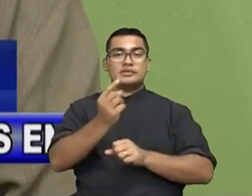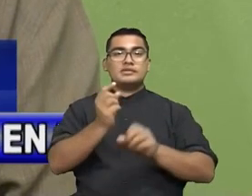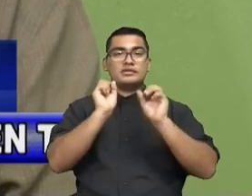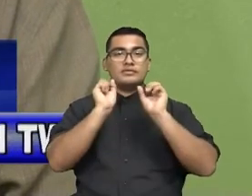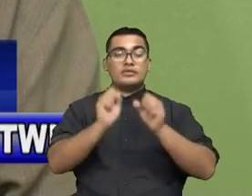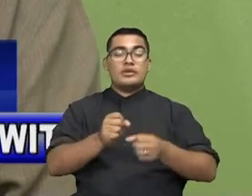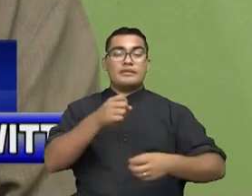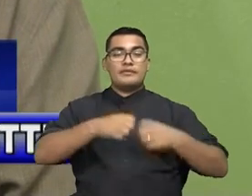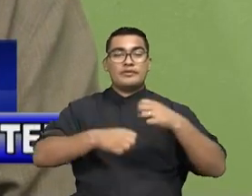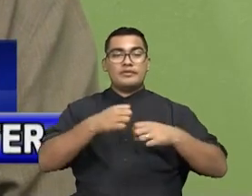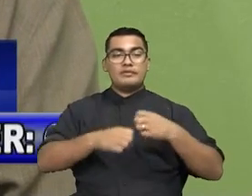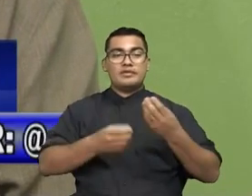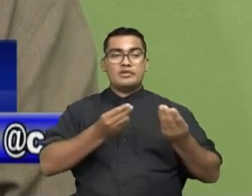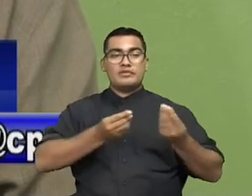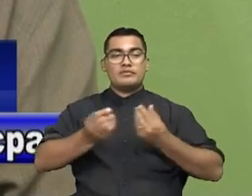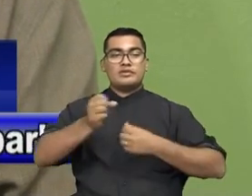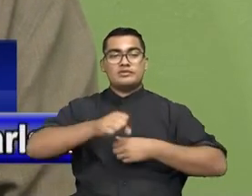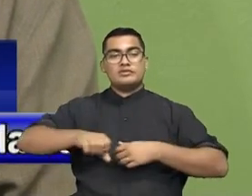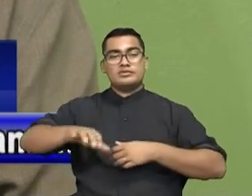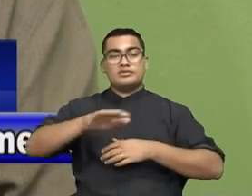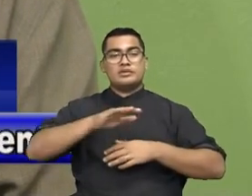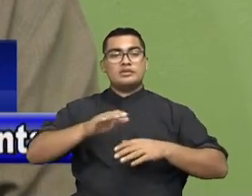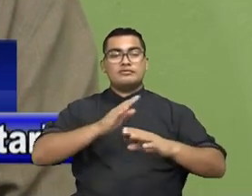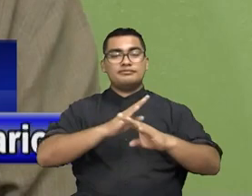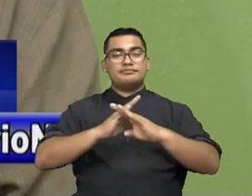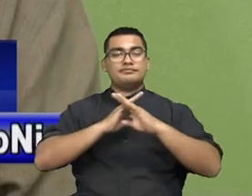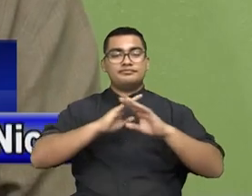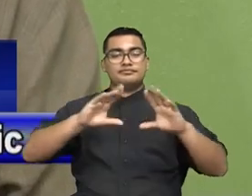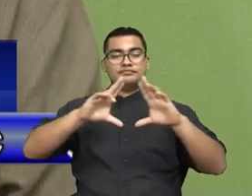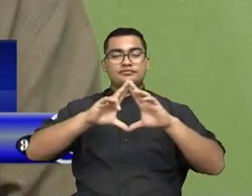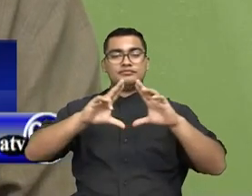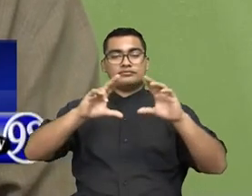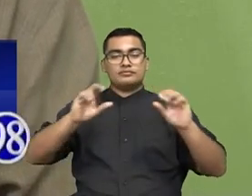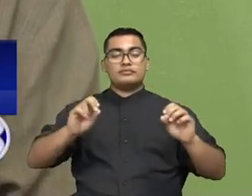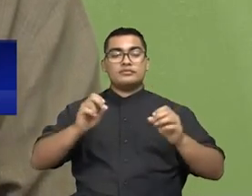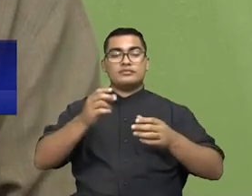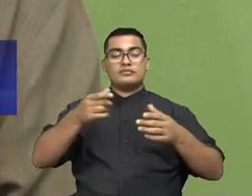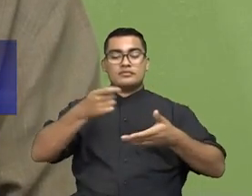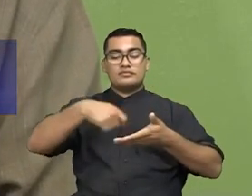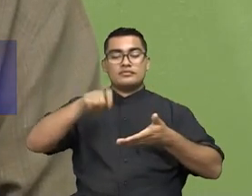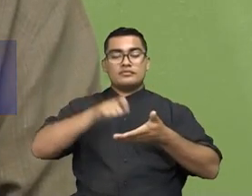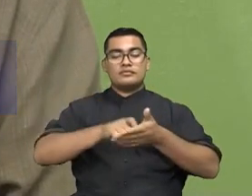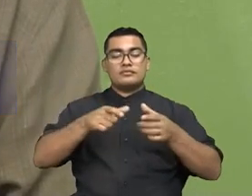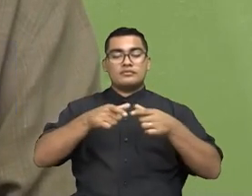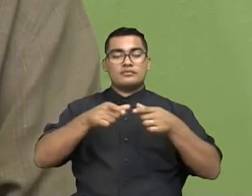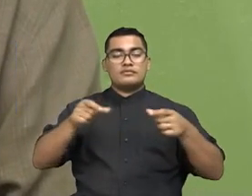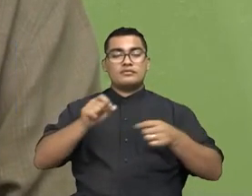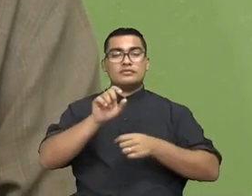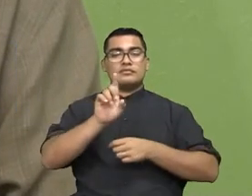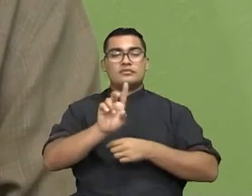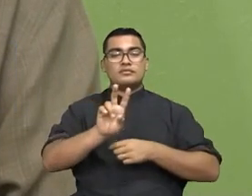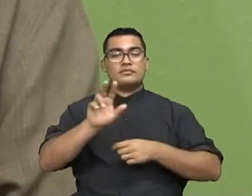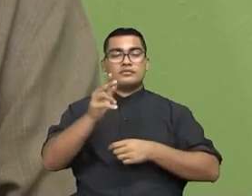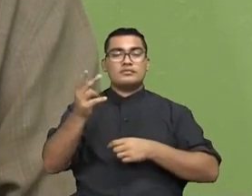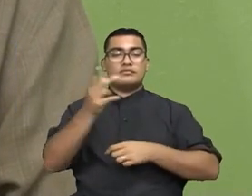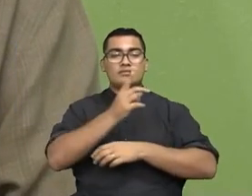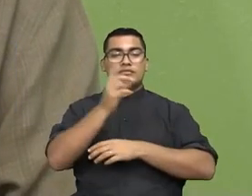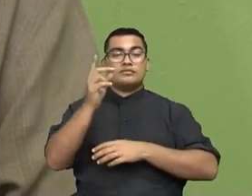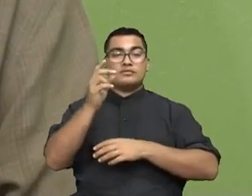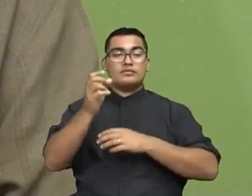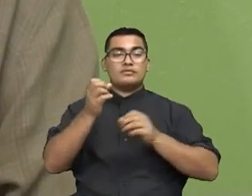las actividades económicas, sociales y de seguridad del país. Dado en la ciudad de Managua, a los 28 días del mes de octubre del